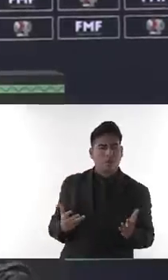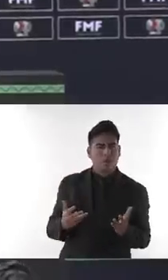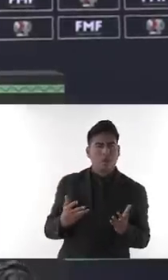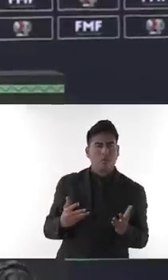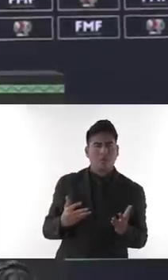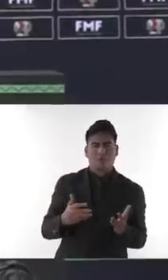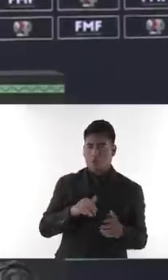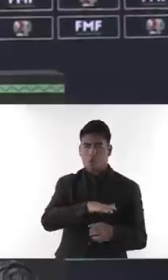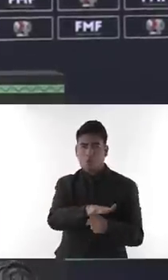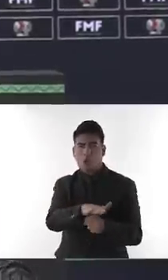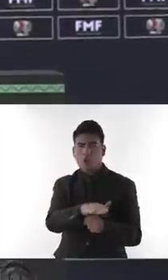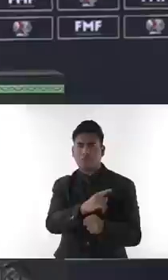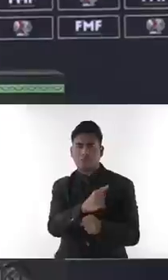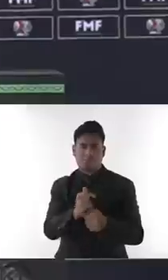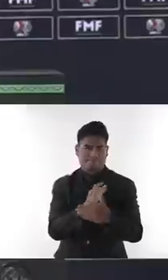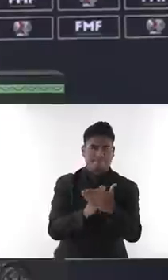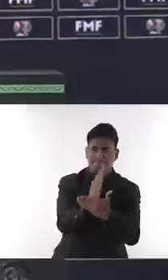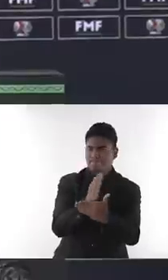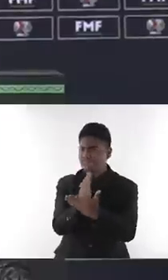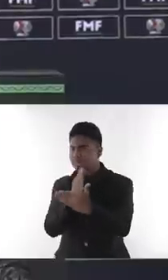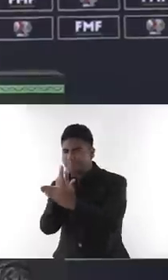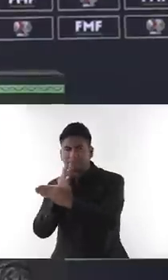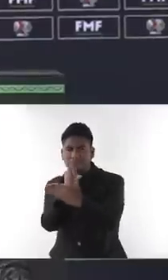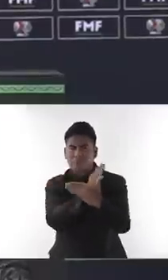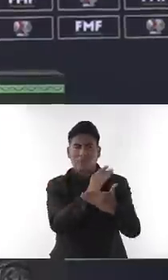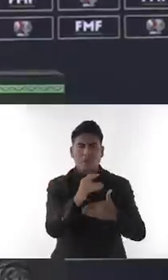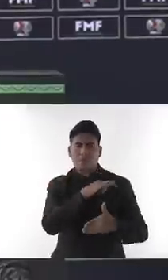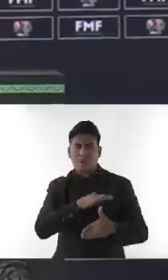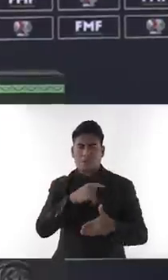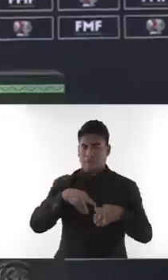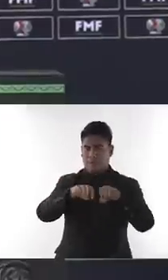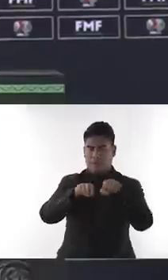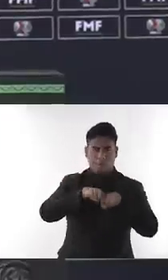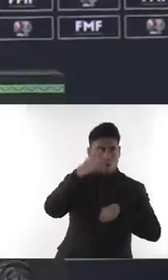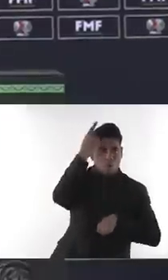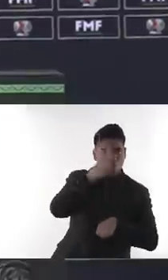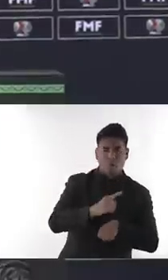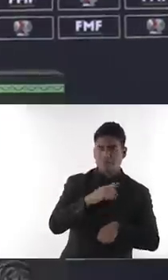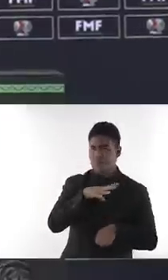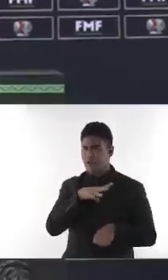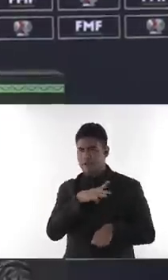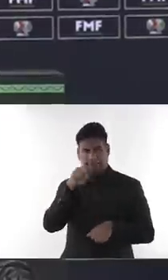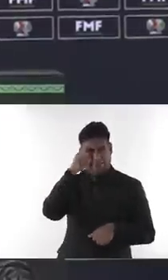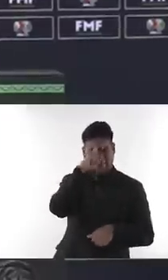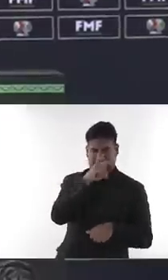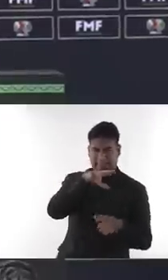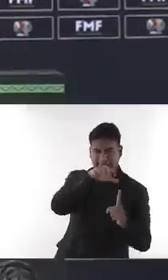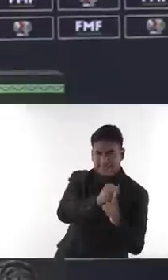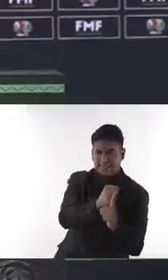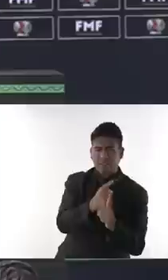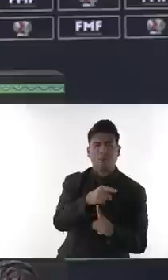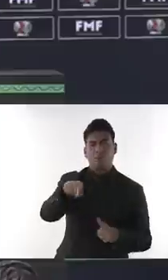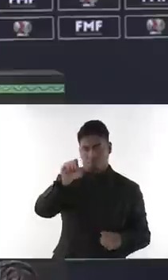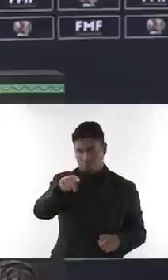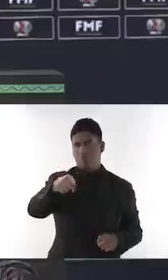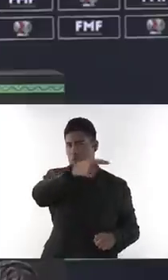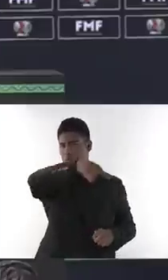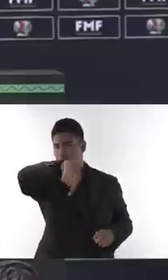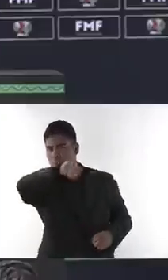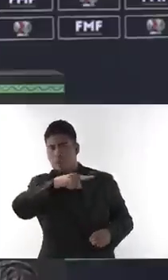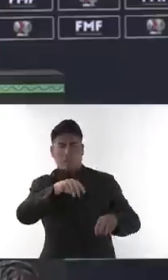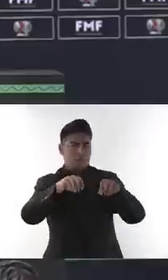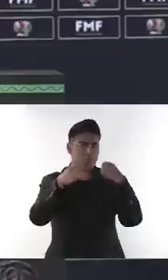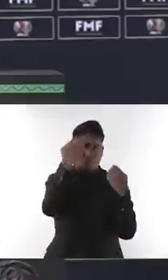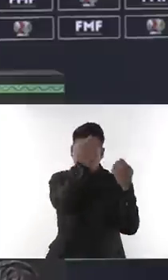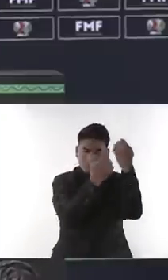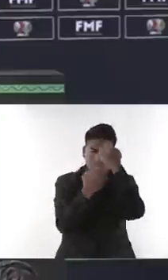los principales retos que miran los dueños y ustedes como evaluadores? Gracias, Federico. Tenemos